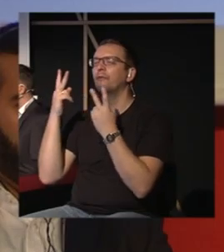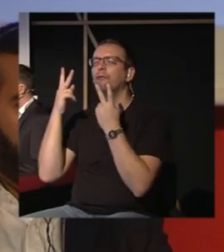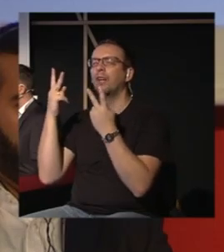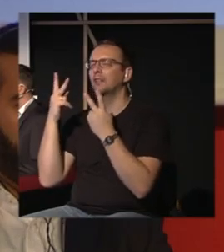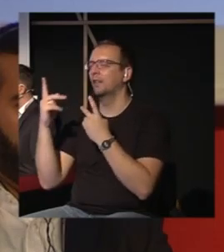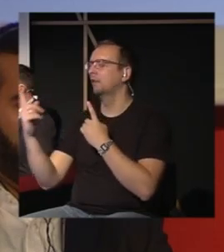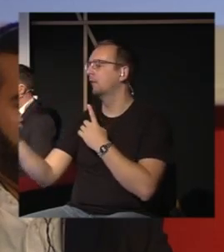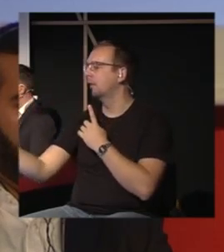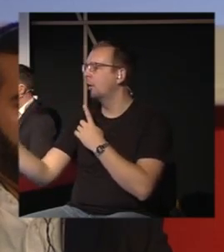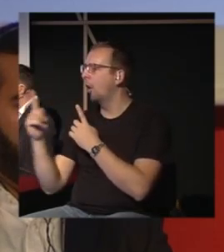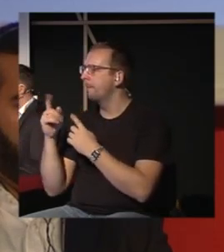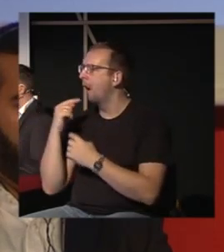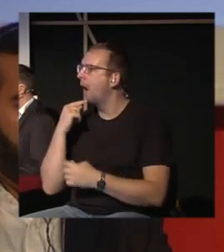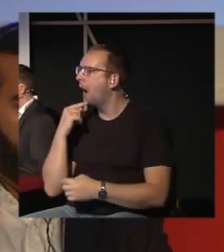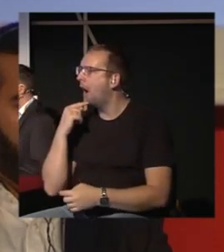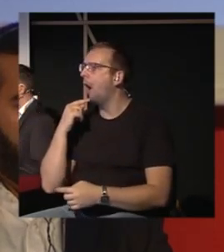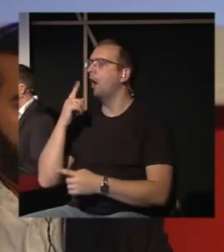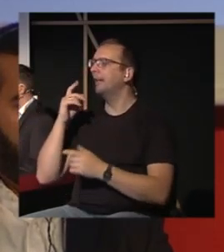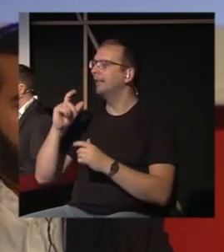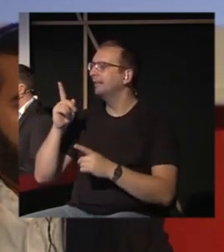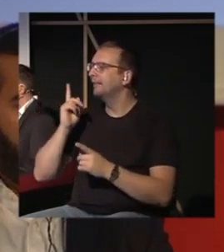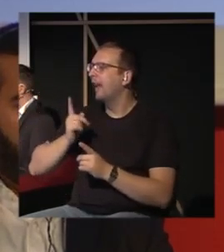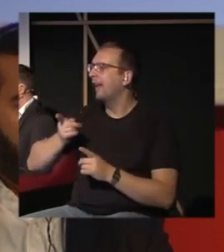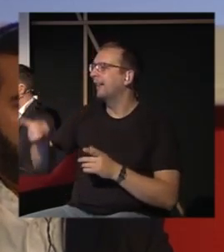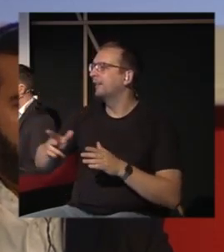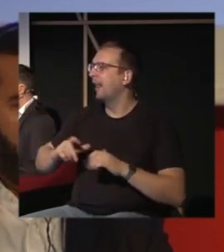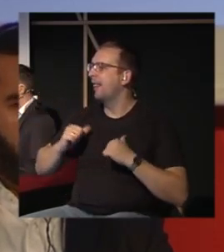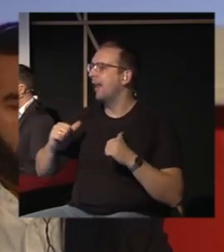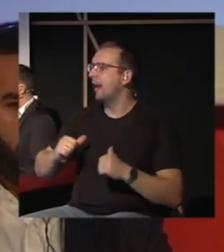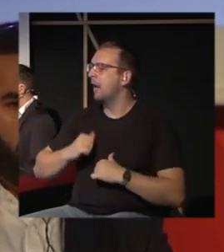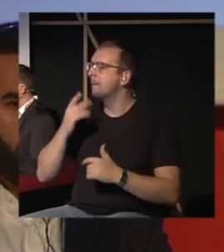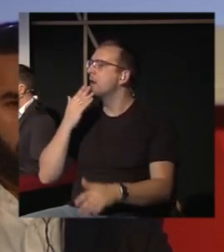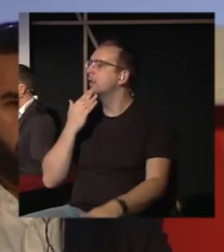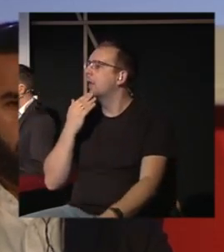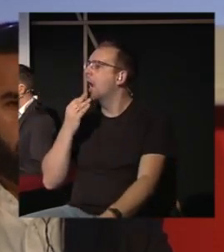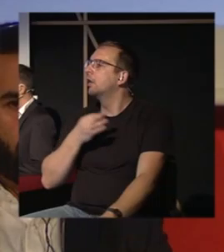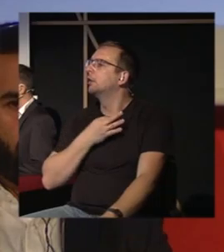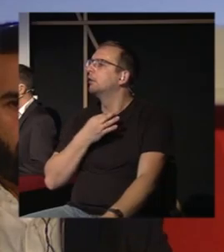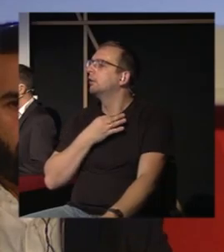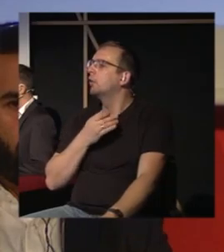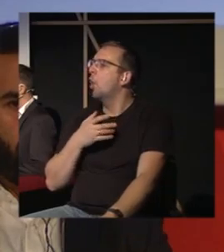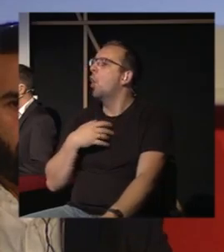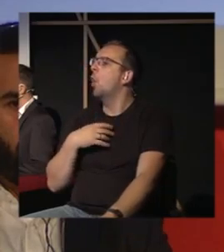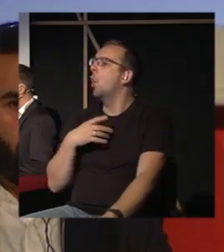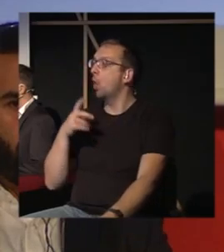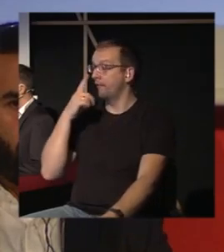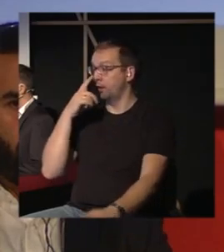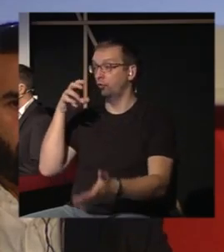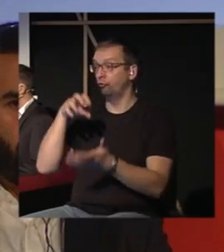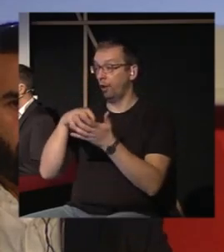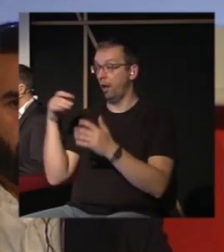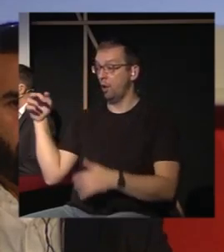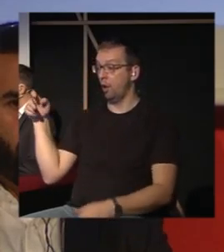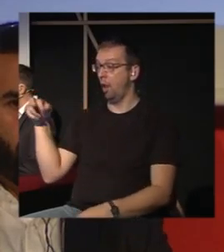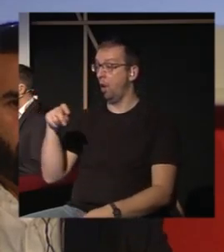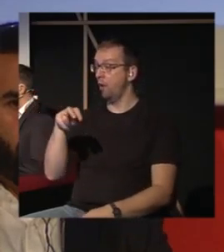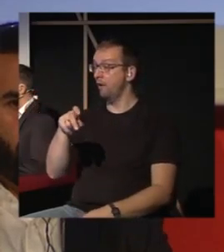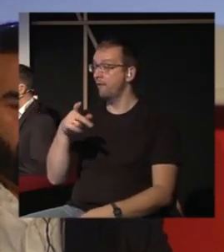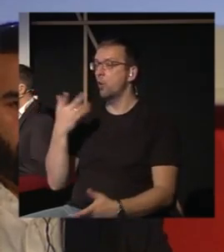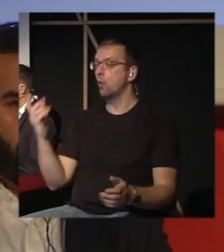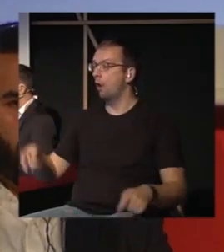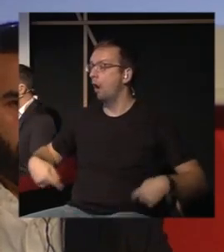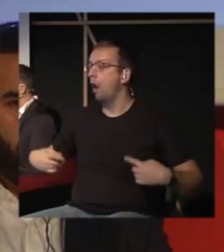¿no? incluso de ir por la ciudad, de enfrentarse a cualquier problema diario, como es a lo mejor sacar dinero